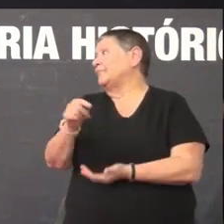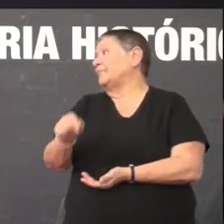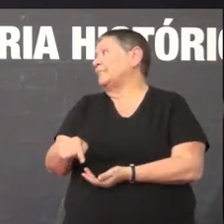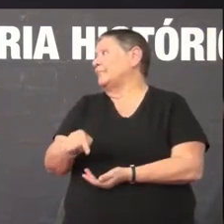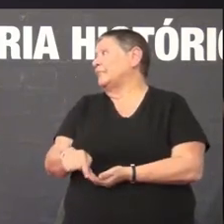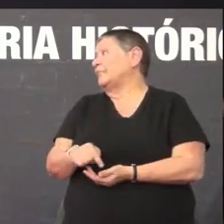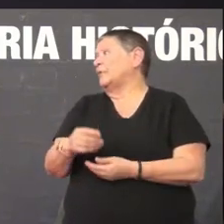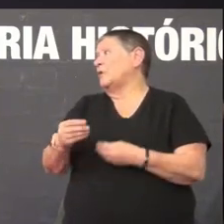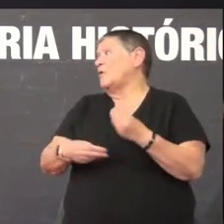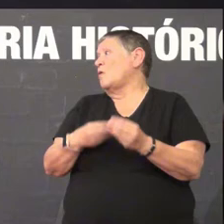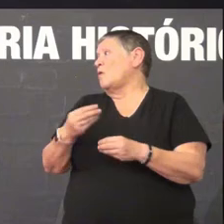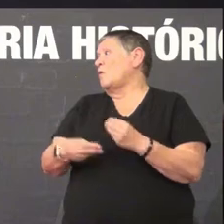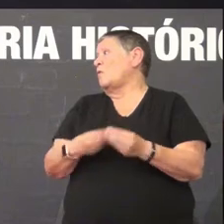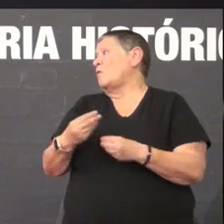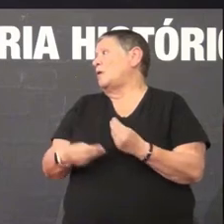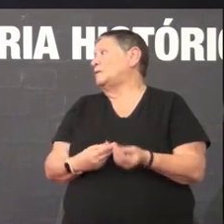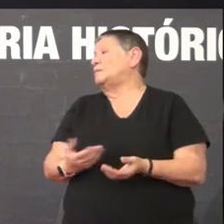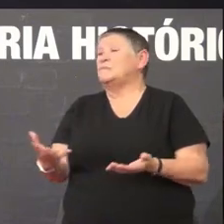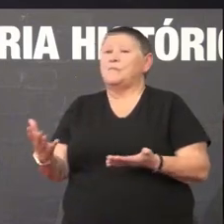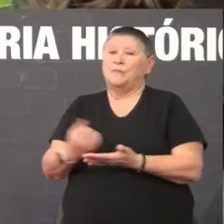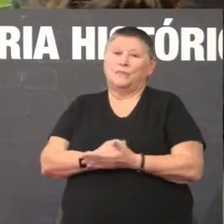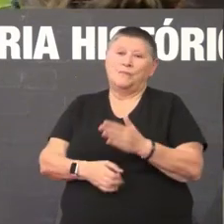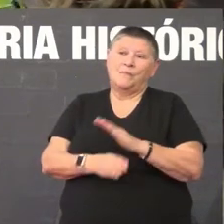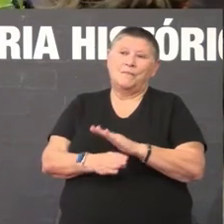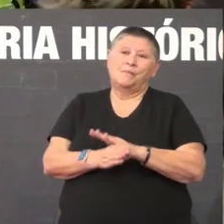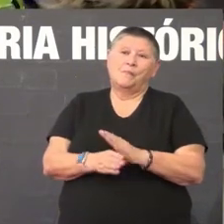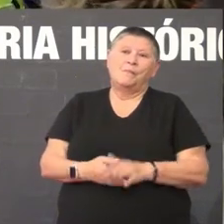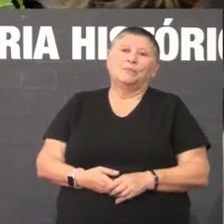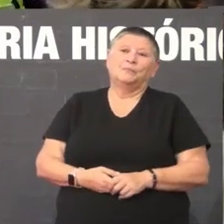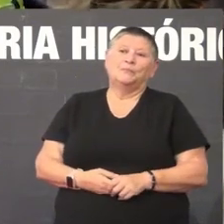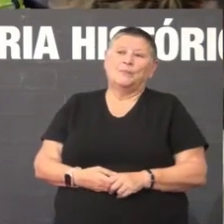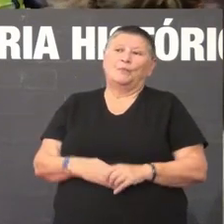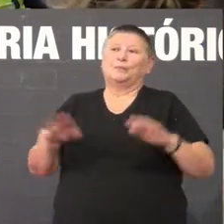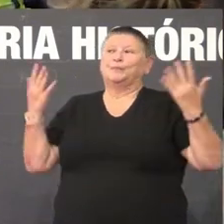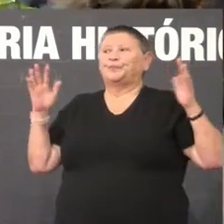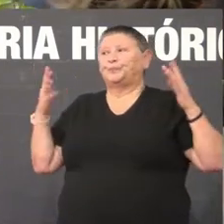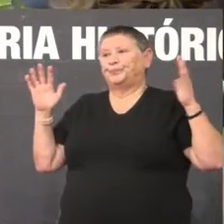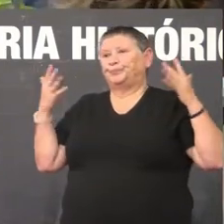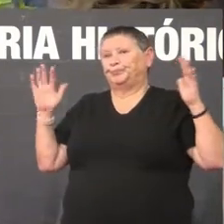eso lo han conseguido. Muchas gracias.